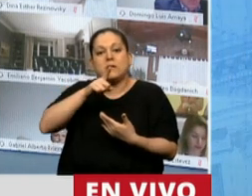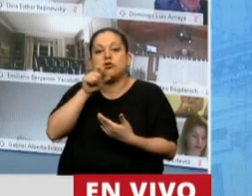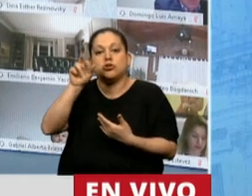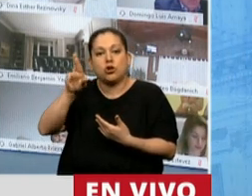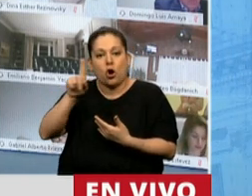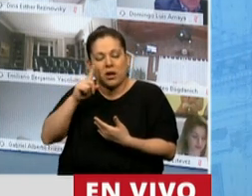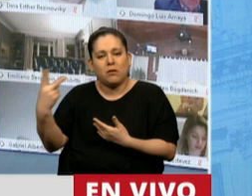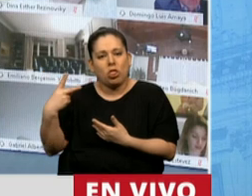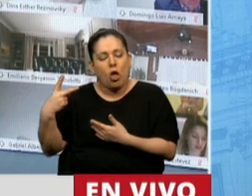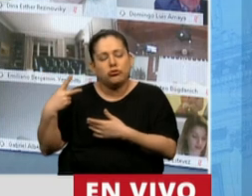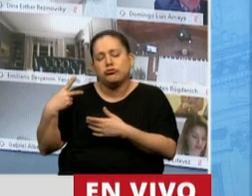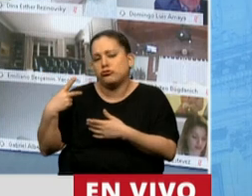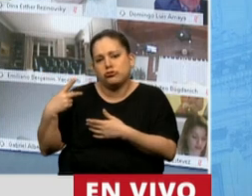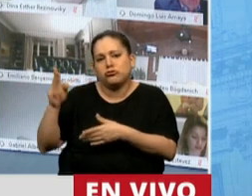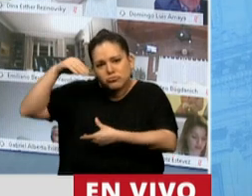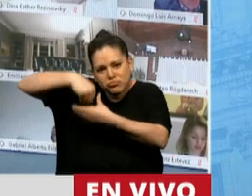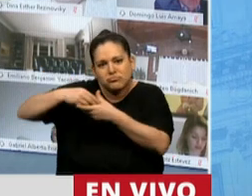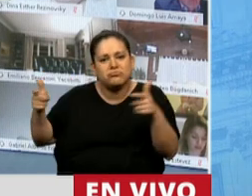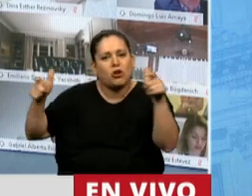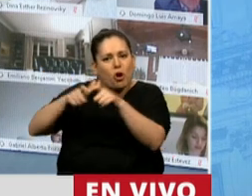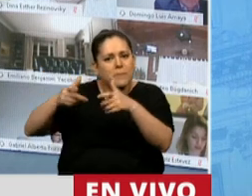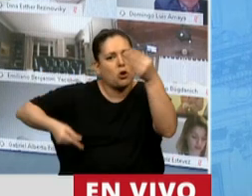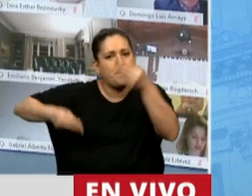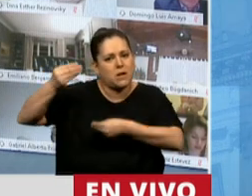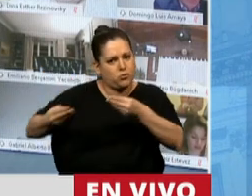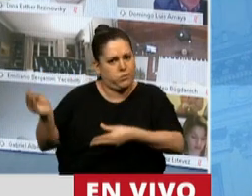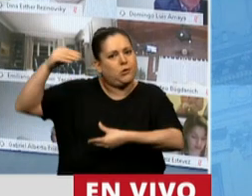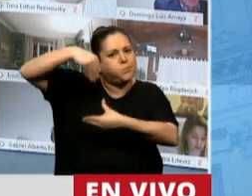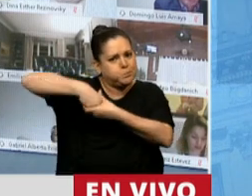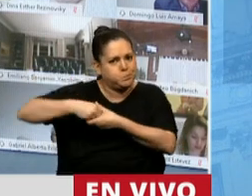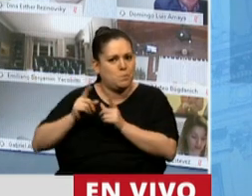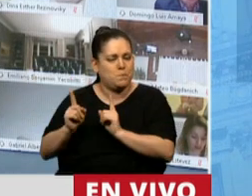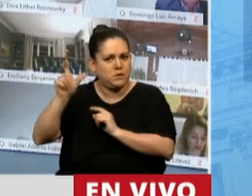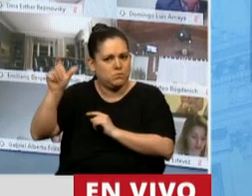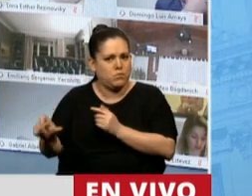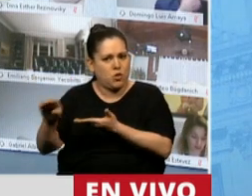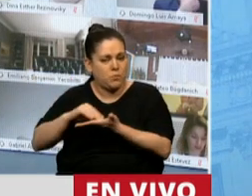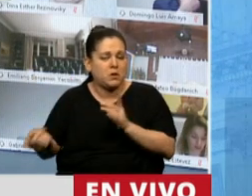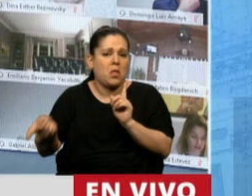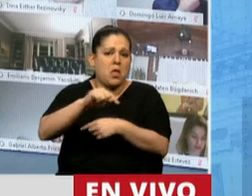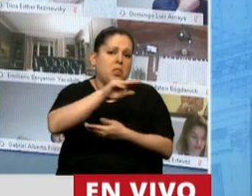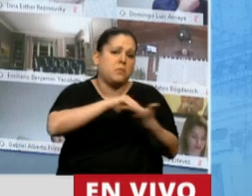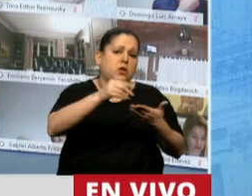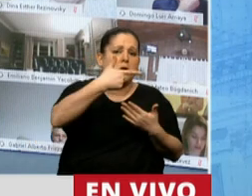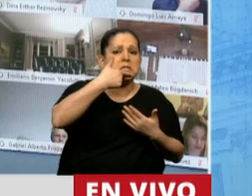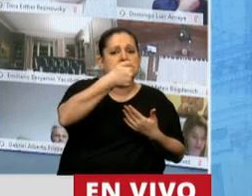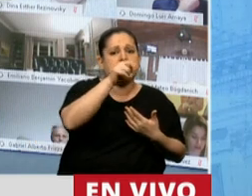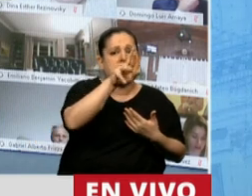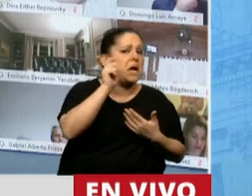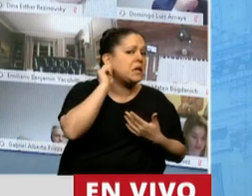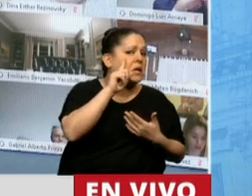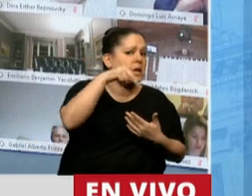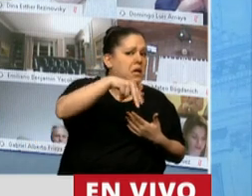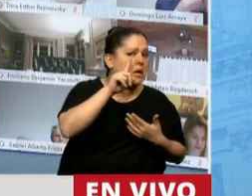todo el tiempo porque el diputado pastorio es integrante de la comisión de presupuesto el diputado sarini no es integrante de la comisión de